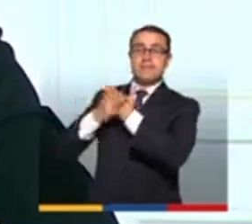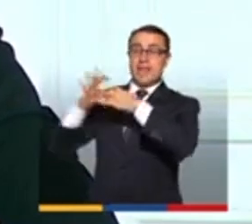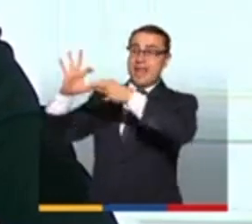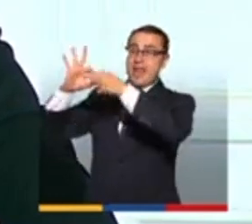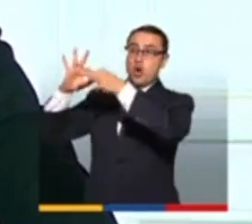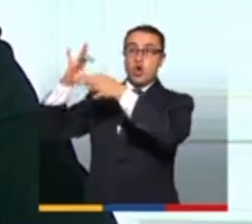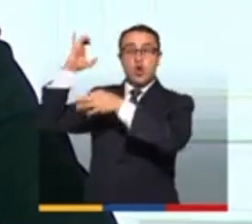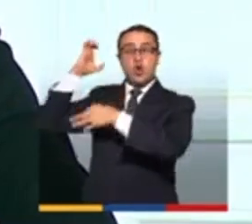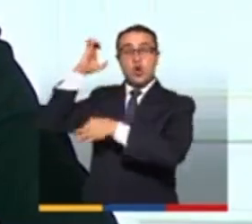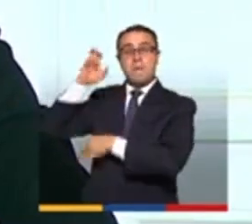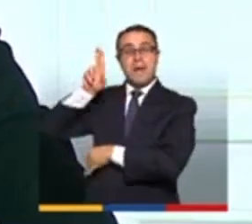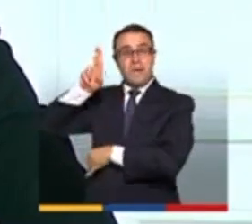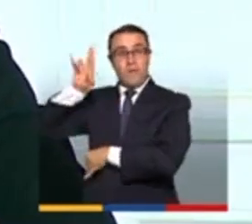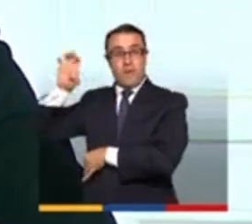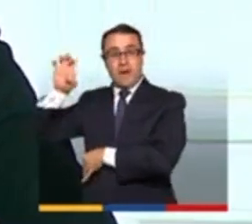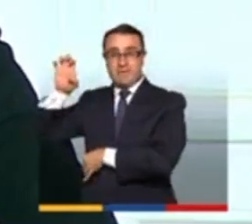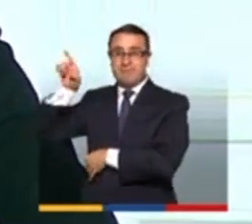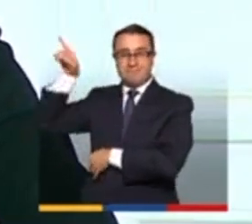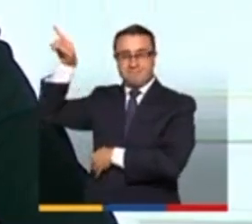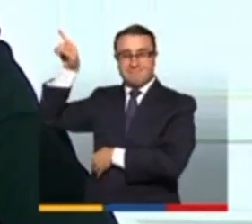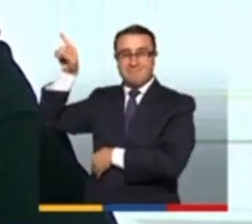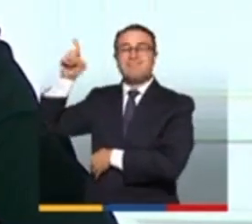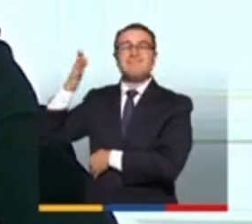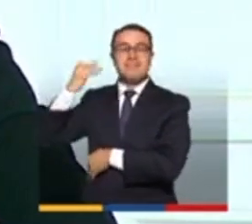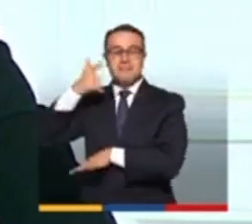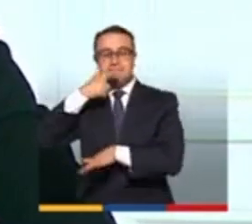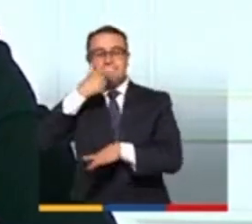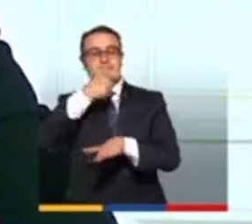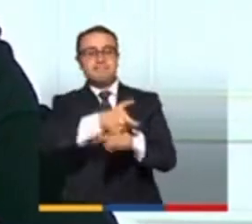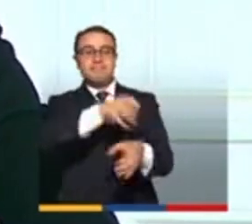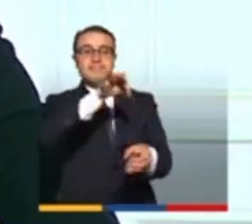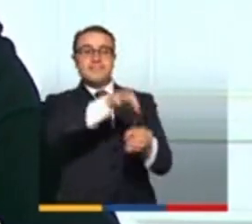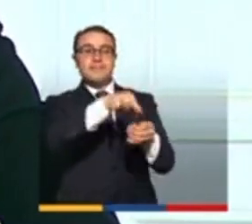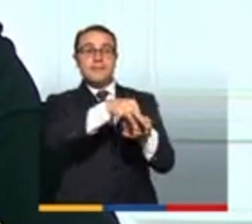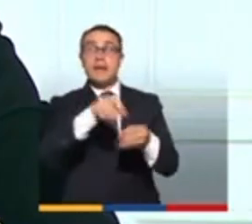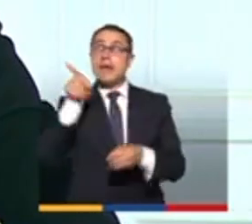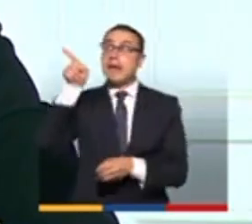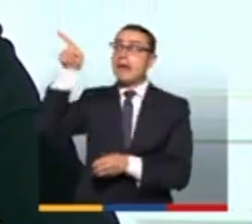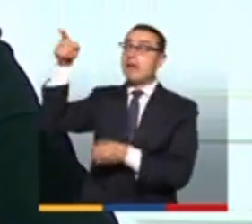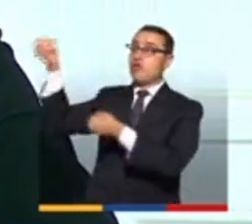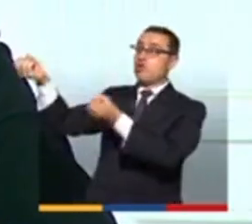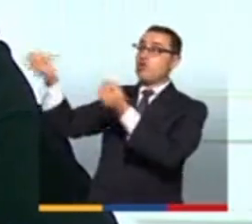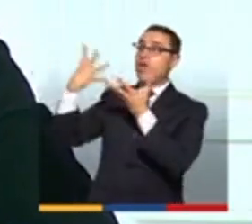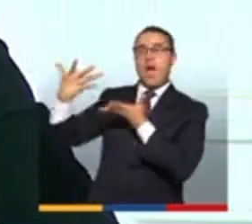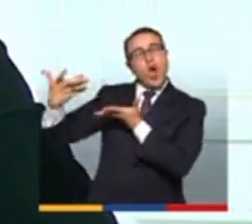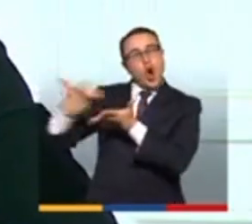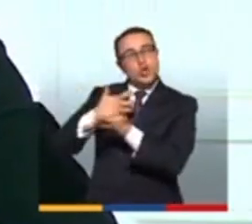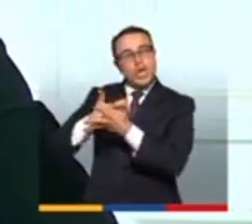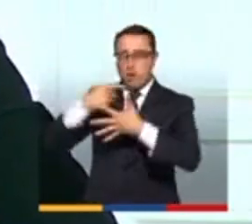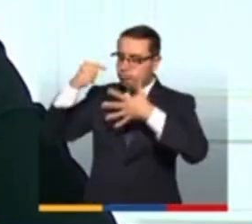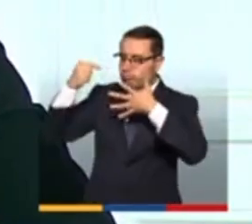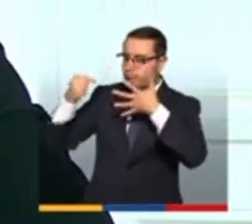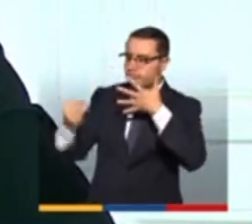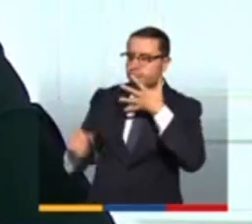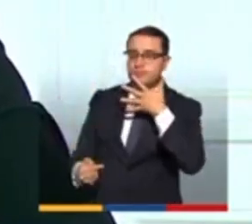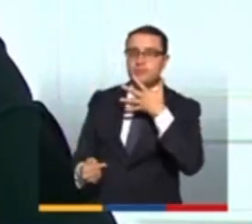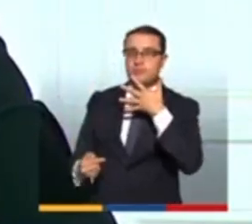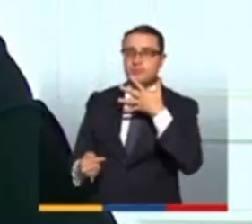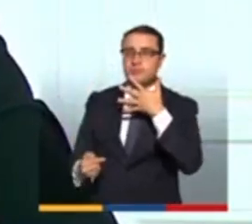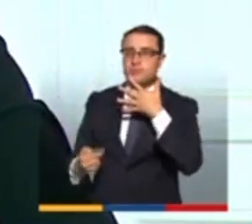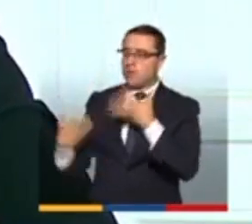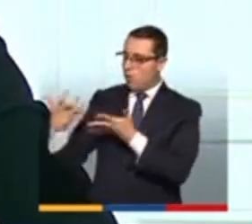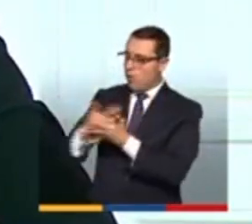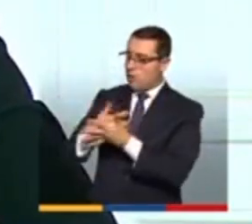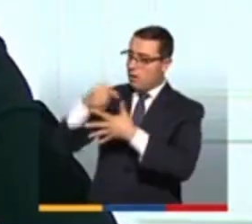la vigilancia electoral del pasado, de las pasadas campañas, unas recomendaciones. Esas recomendaciones no